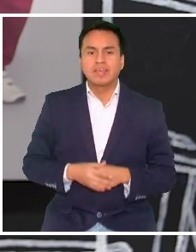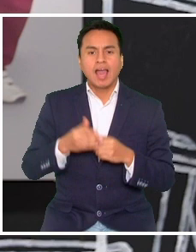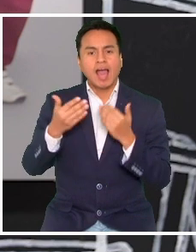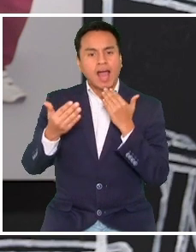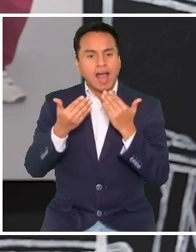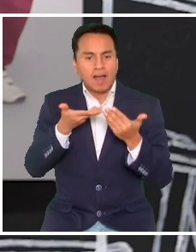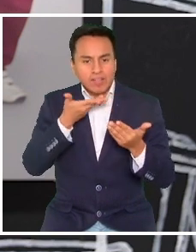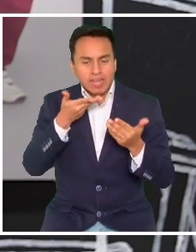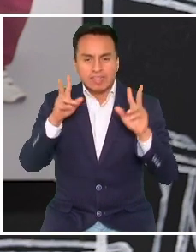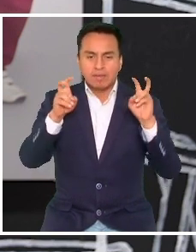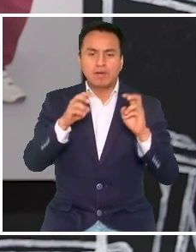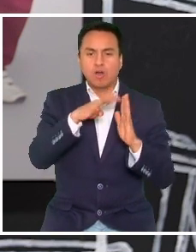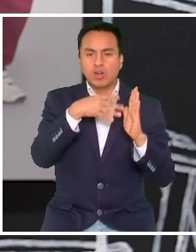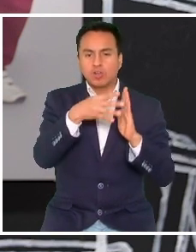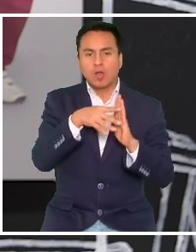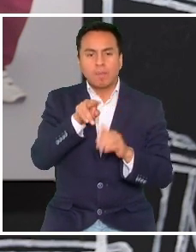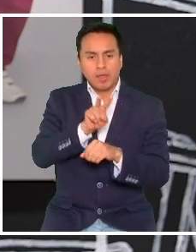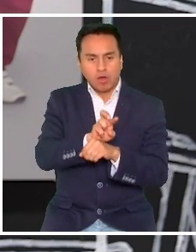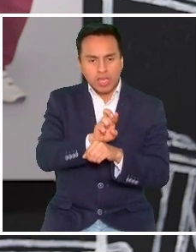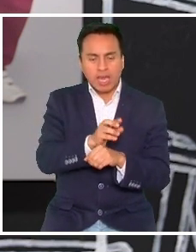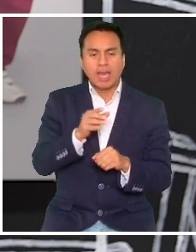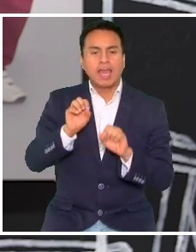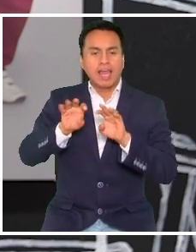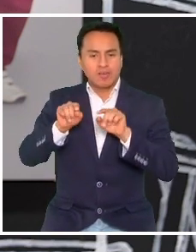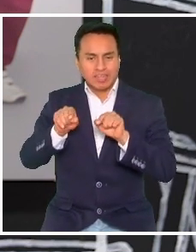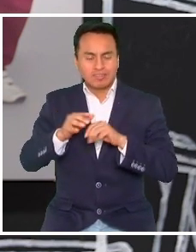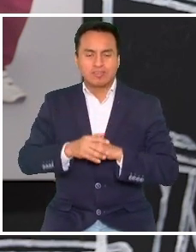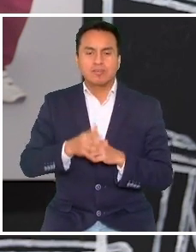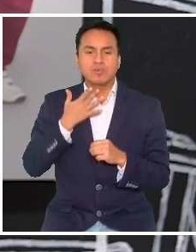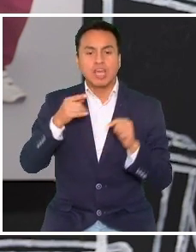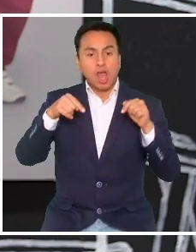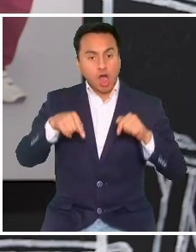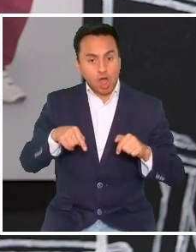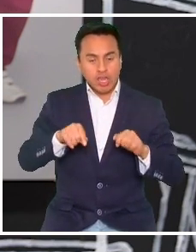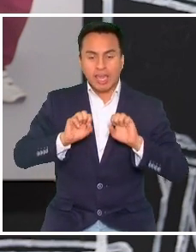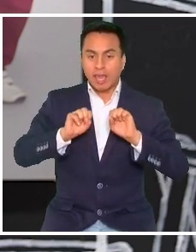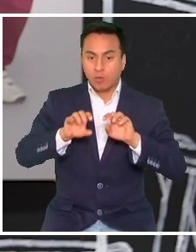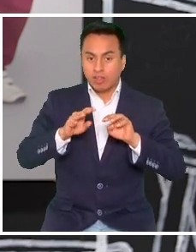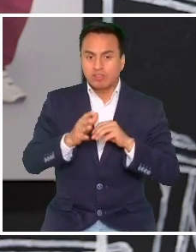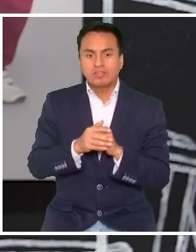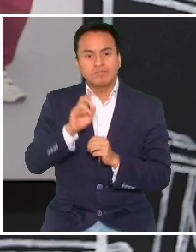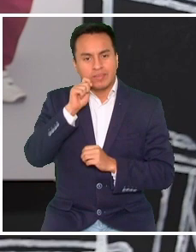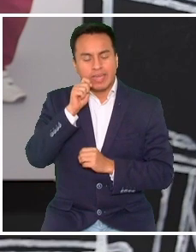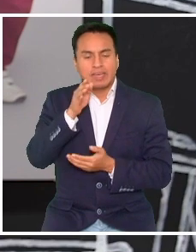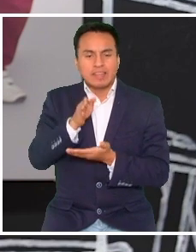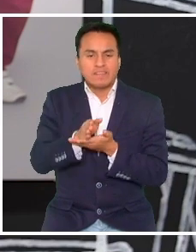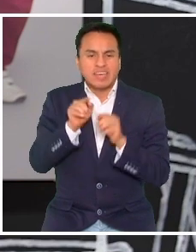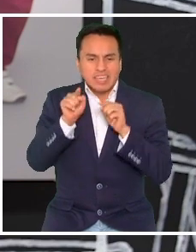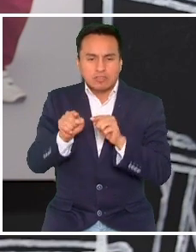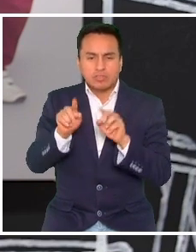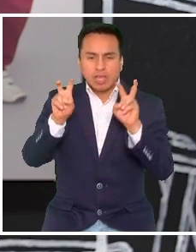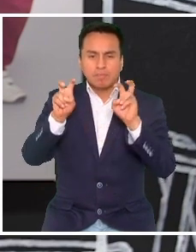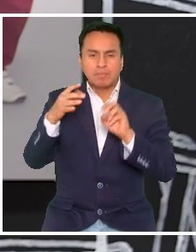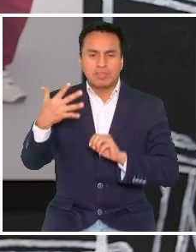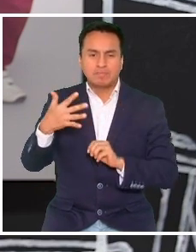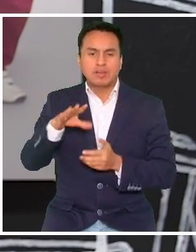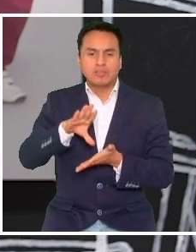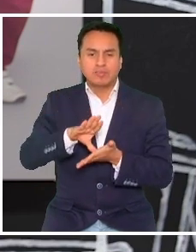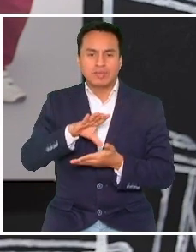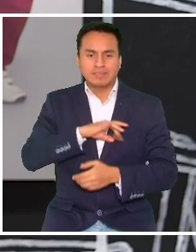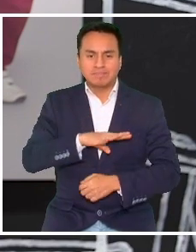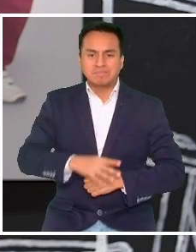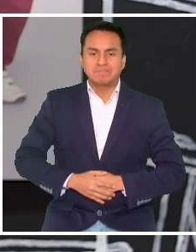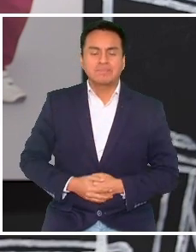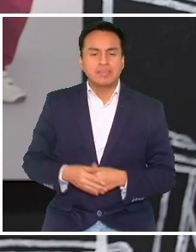hablar sobre el currículum la pedagogía y la educación porque hoy la educación es y debe ser un tema principal en nuestro país